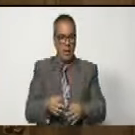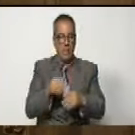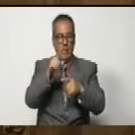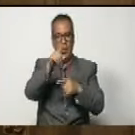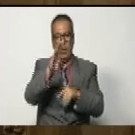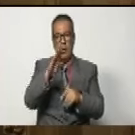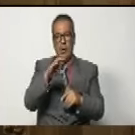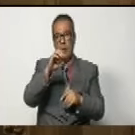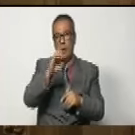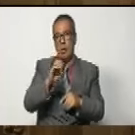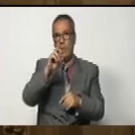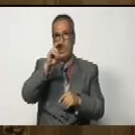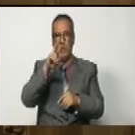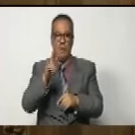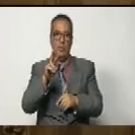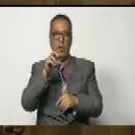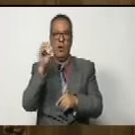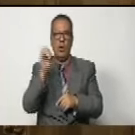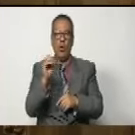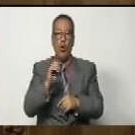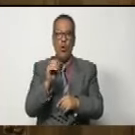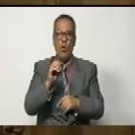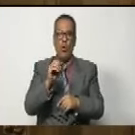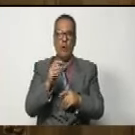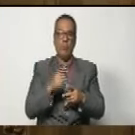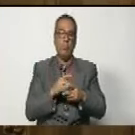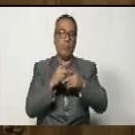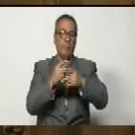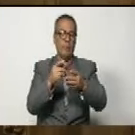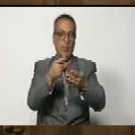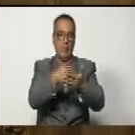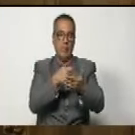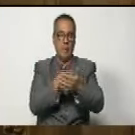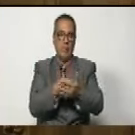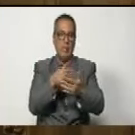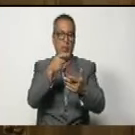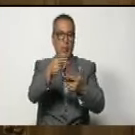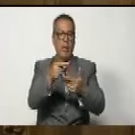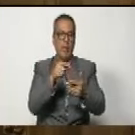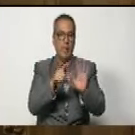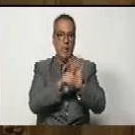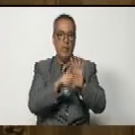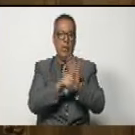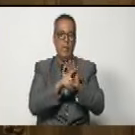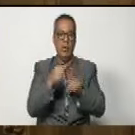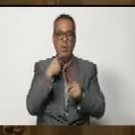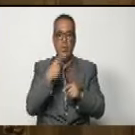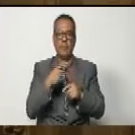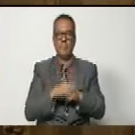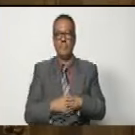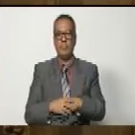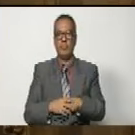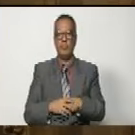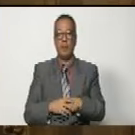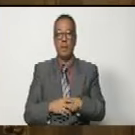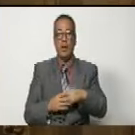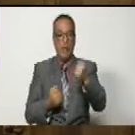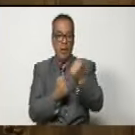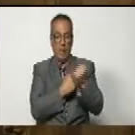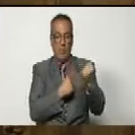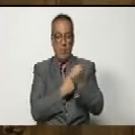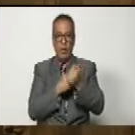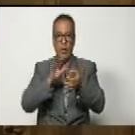valor publicado por el Banco Central de Venezuela o el valor establecido en el reglamento vigente de esta ley. Apoyo